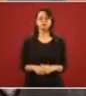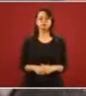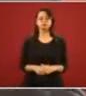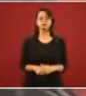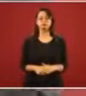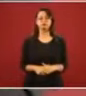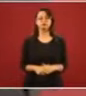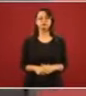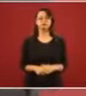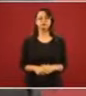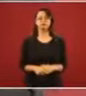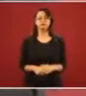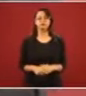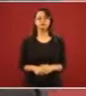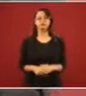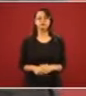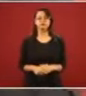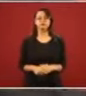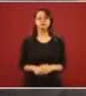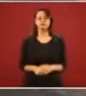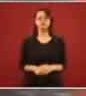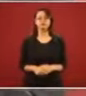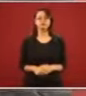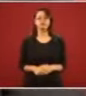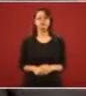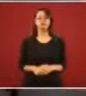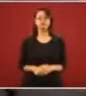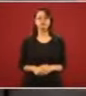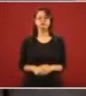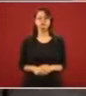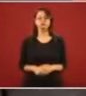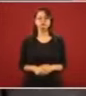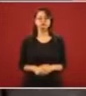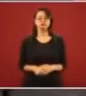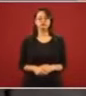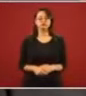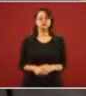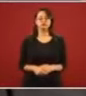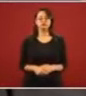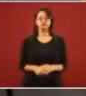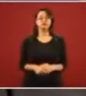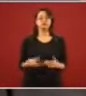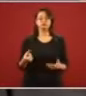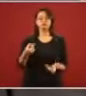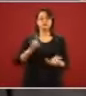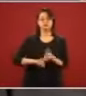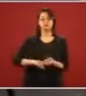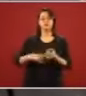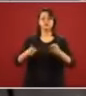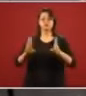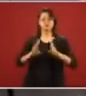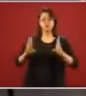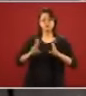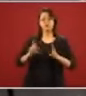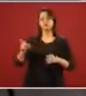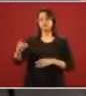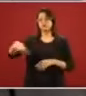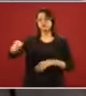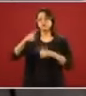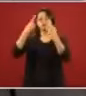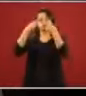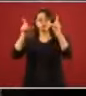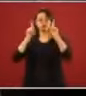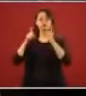Hay toda una corriente al interior del ejército, de la marina,